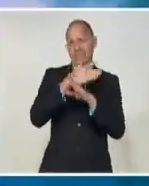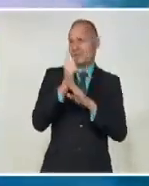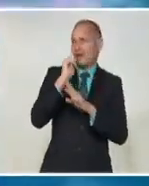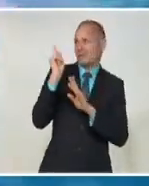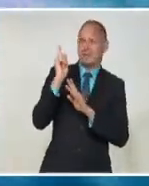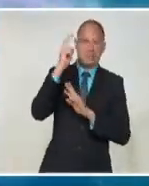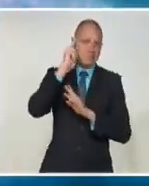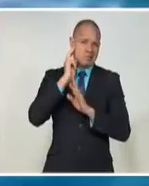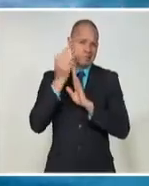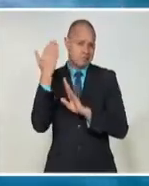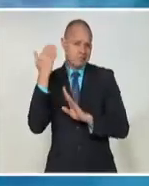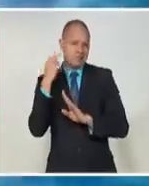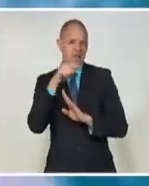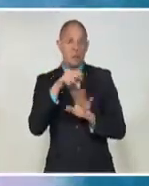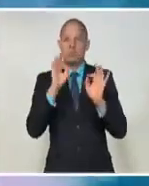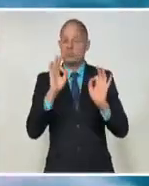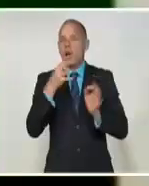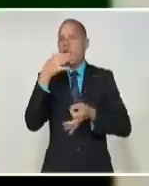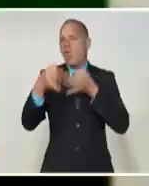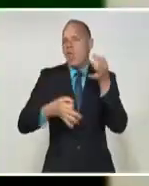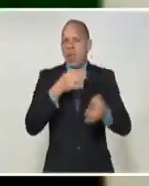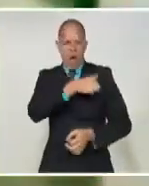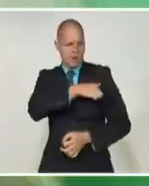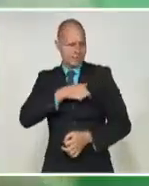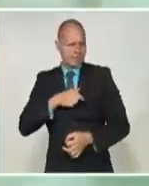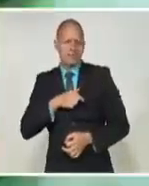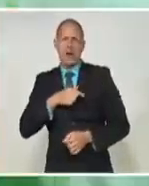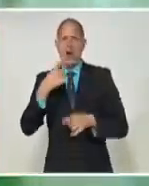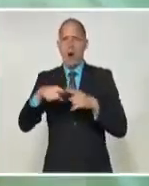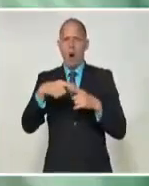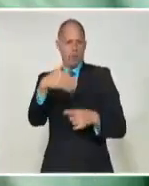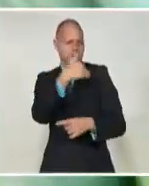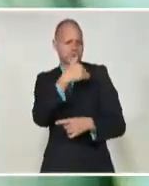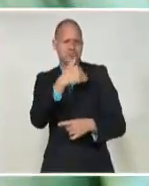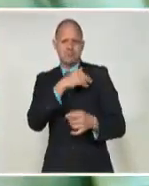cerca humanamente de mucha de esa gente.